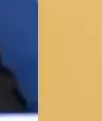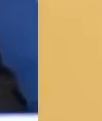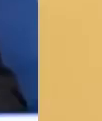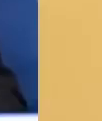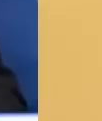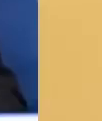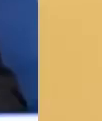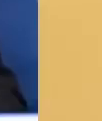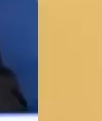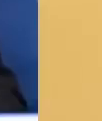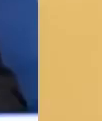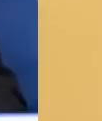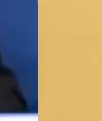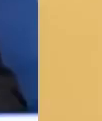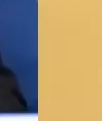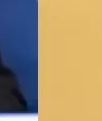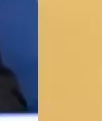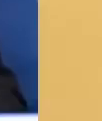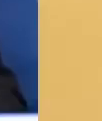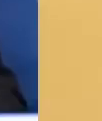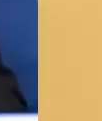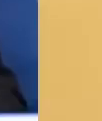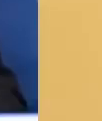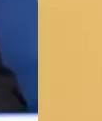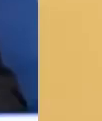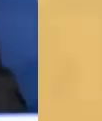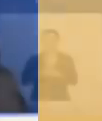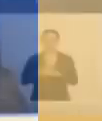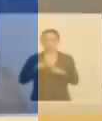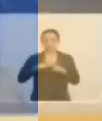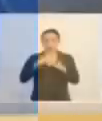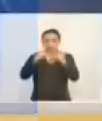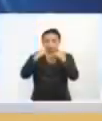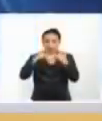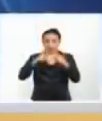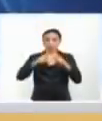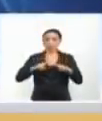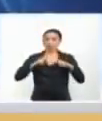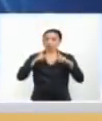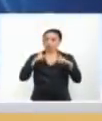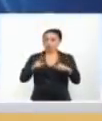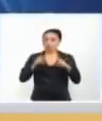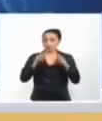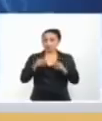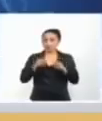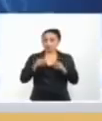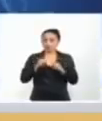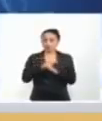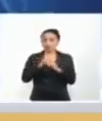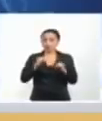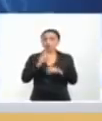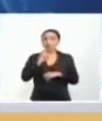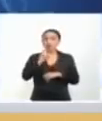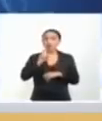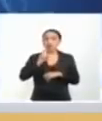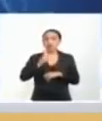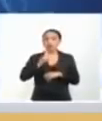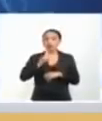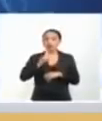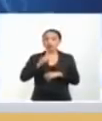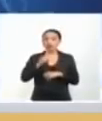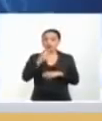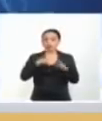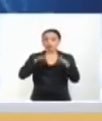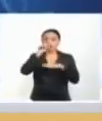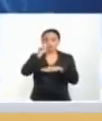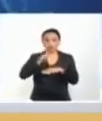al pueblo de Cuba que el coronavirus llegó a la isla. Míralo ahí. Repetimos la nota urgente que nos ha hecho llegar el